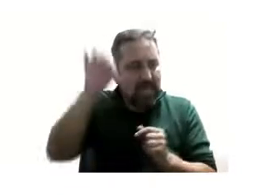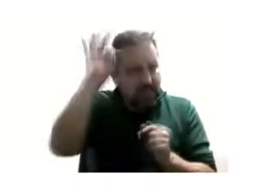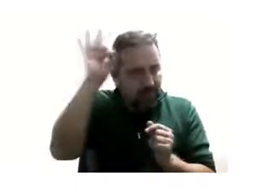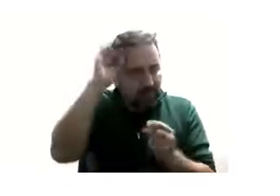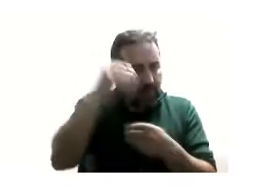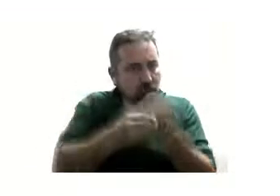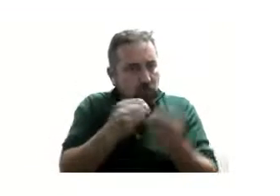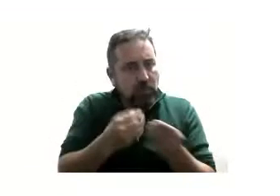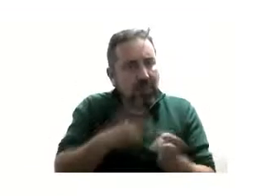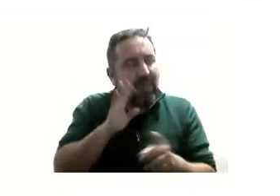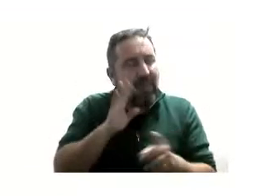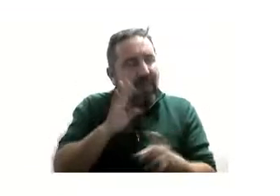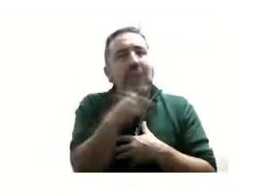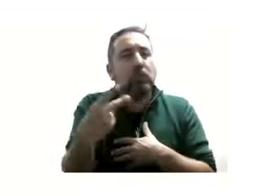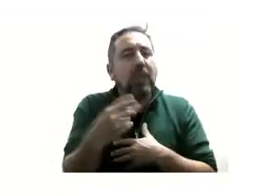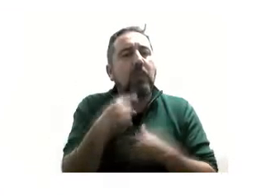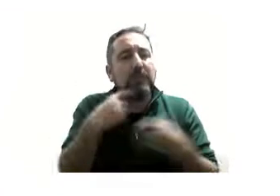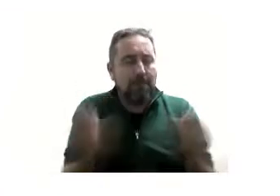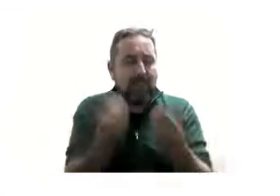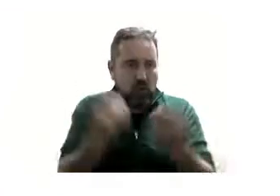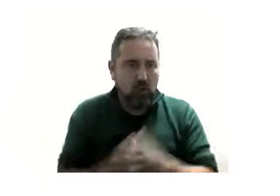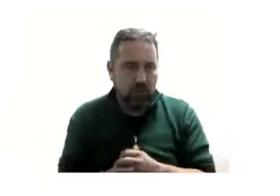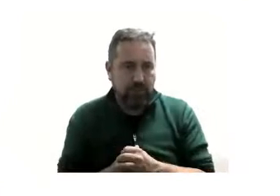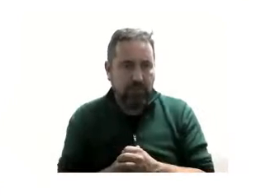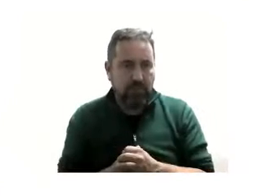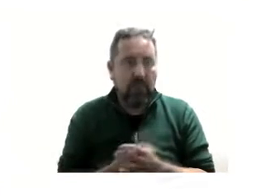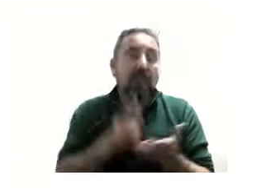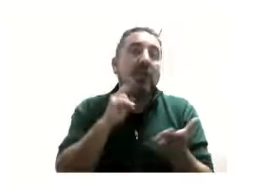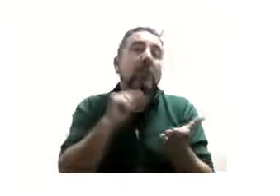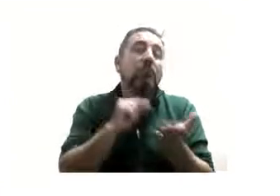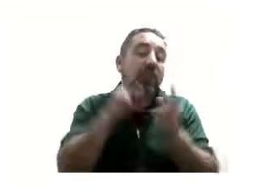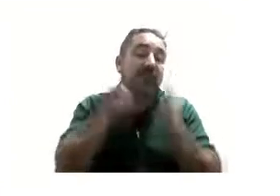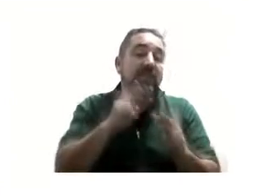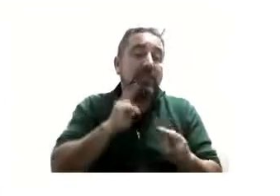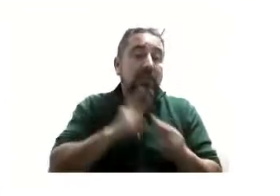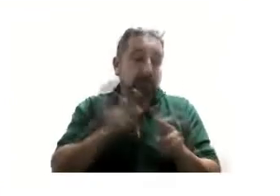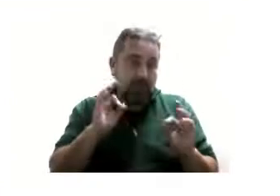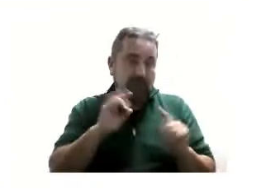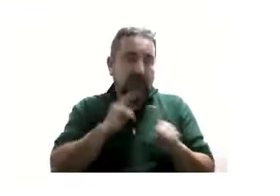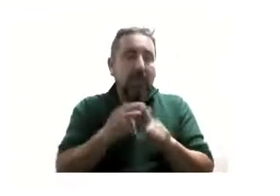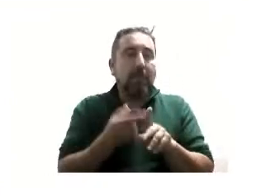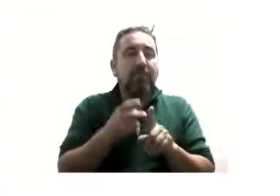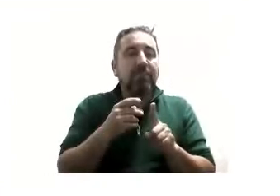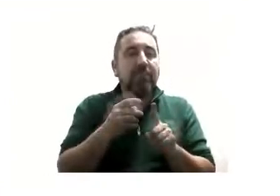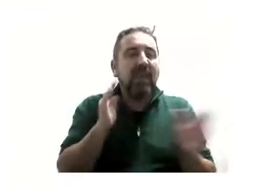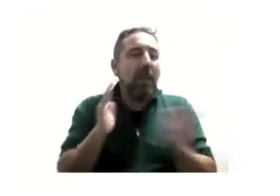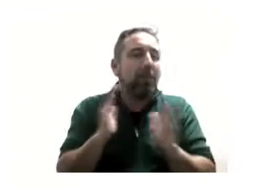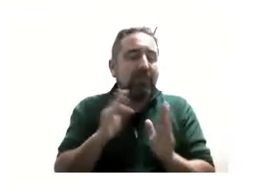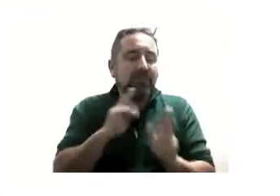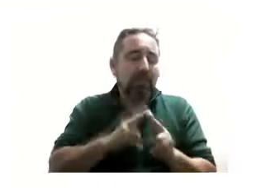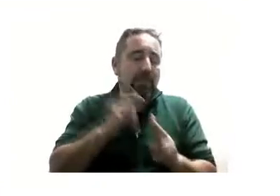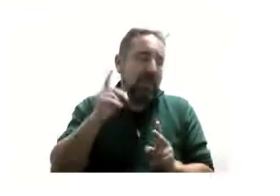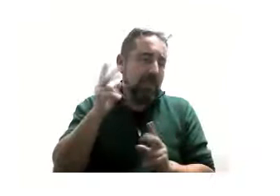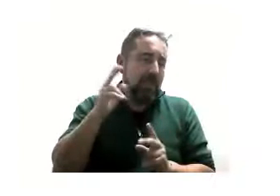vez con mejores resultados, ¿no? Desde el punto de vista audiológico, son, por ejemplo, hipoacusias perilocutivas, es